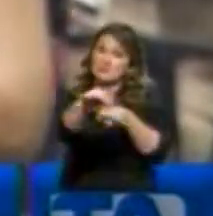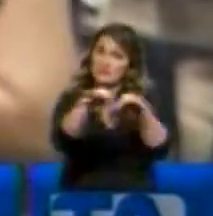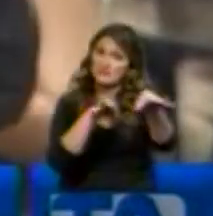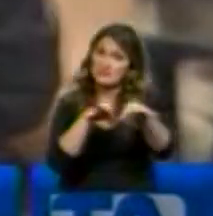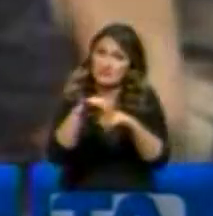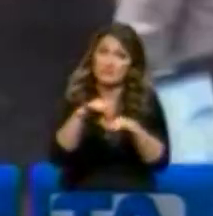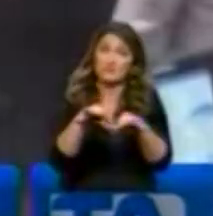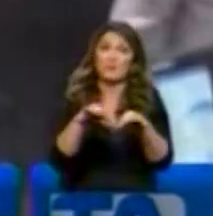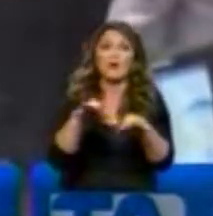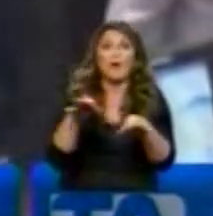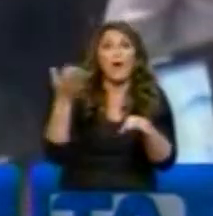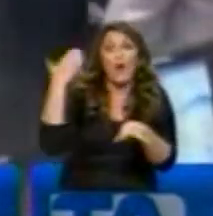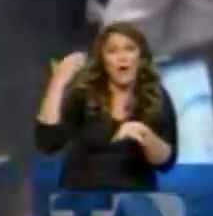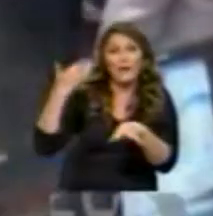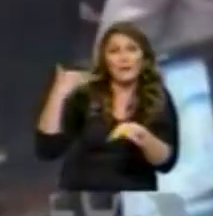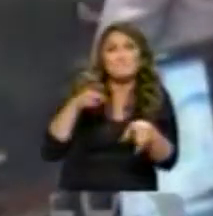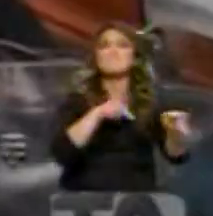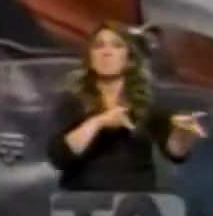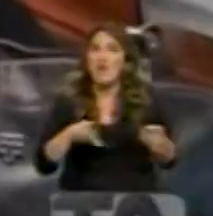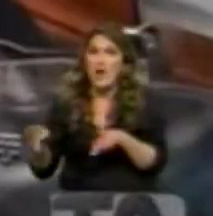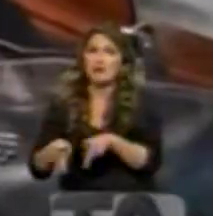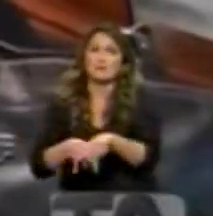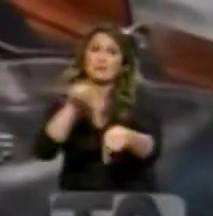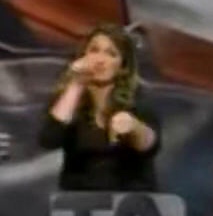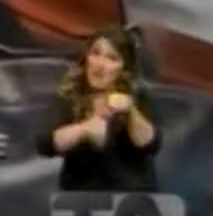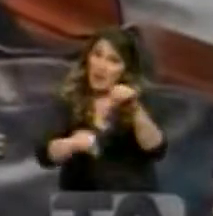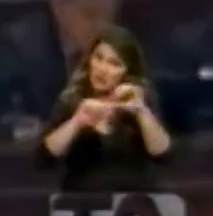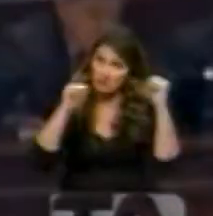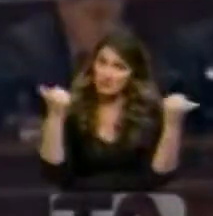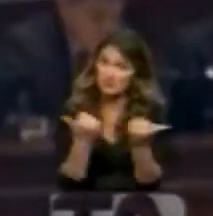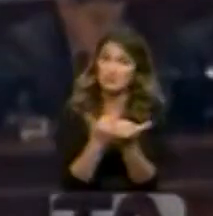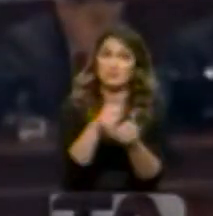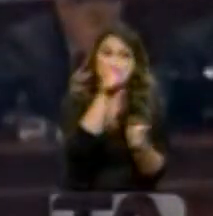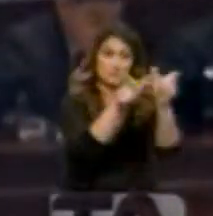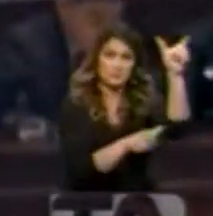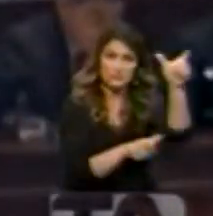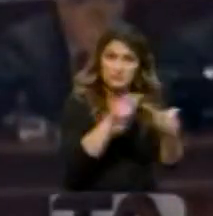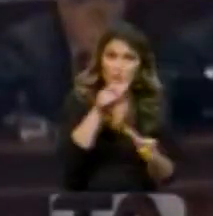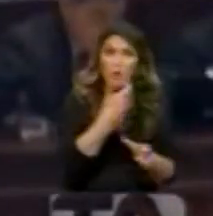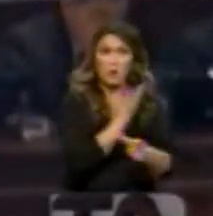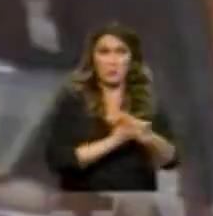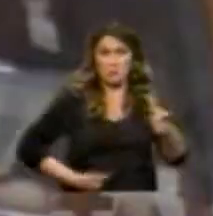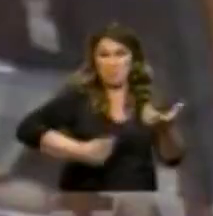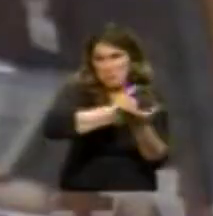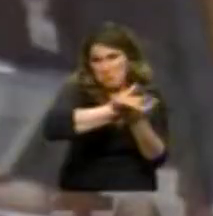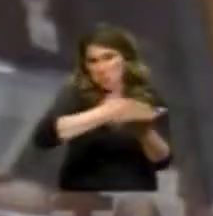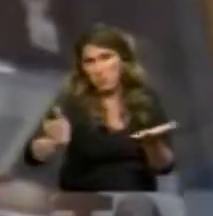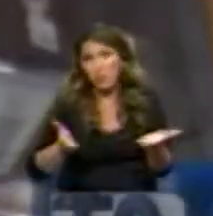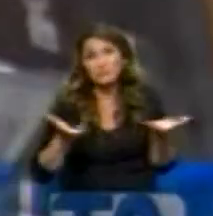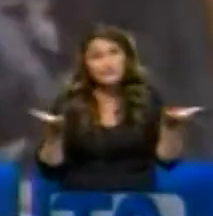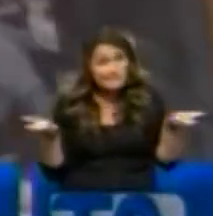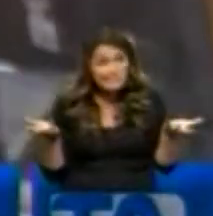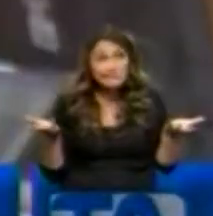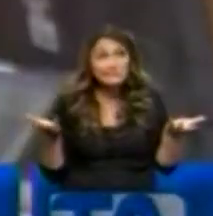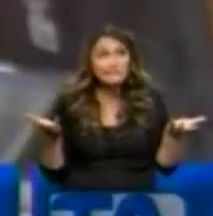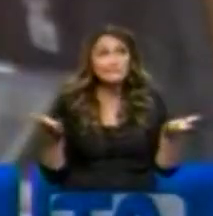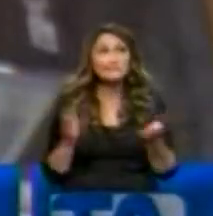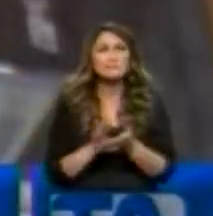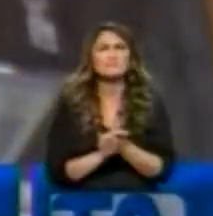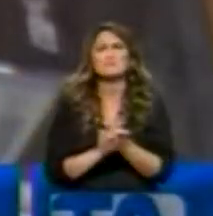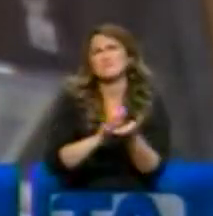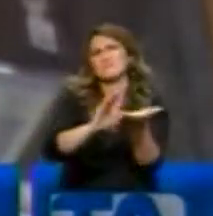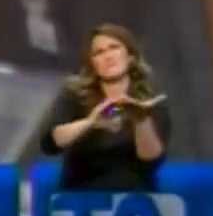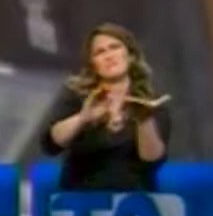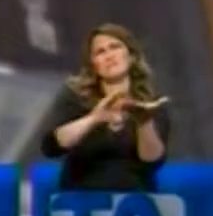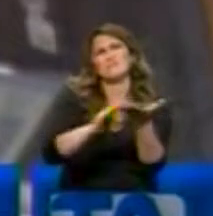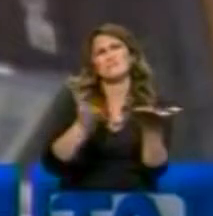al presidente. Es así que denunciaron un golpe de Estado fallido en el país. Comandado por el capo de la